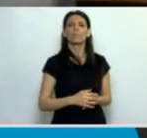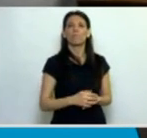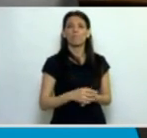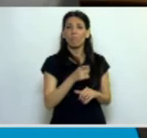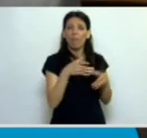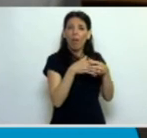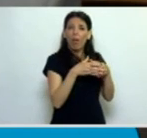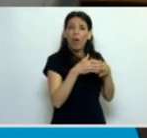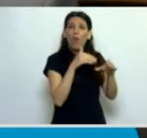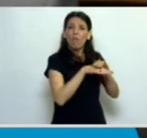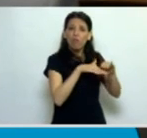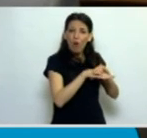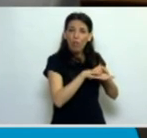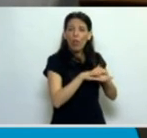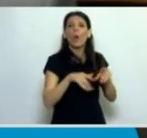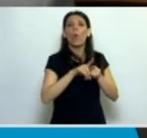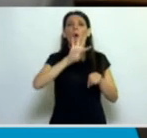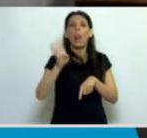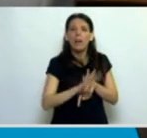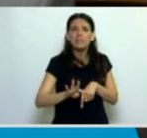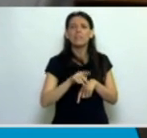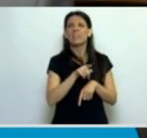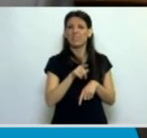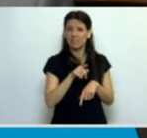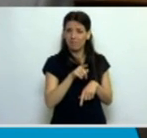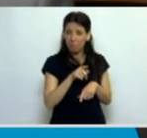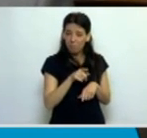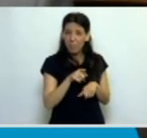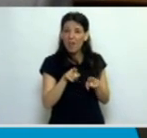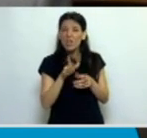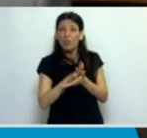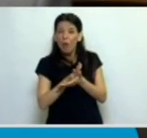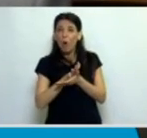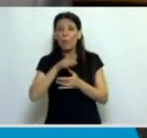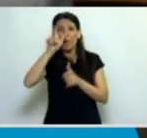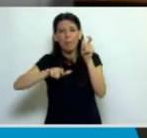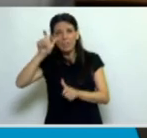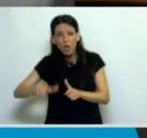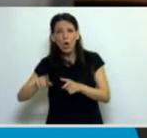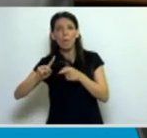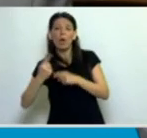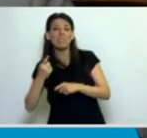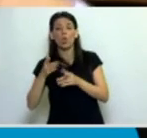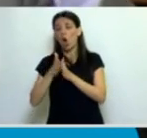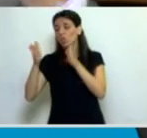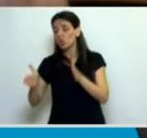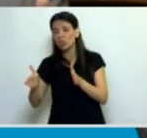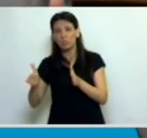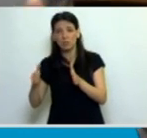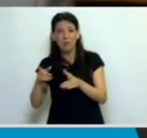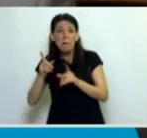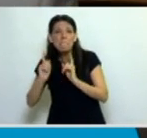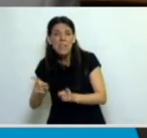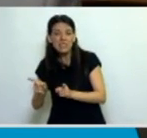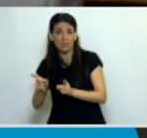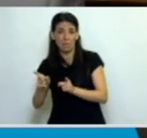este fondo como el ANSES en manos de los funcionarios políticos de turno que fueron los que vaciaron